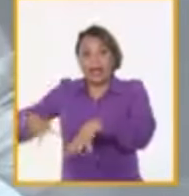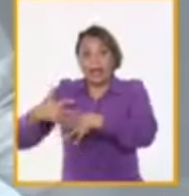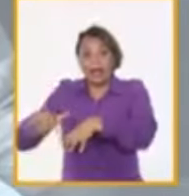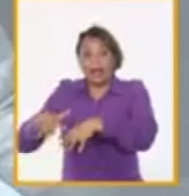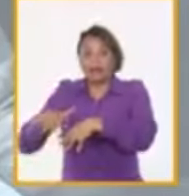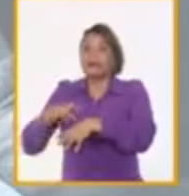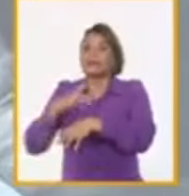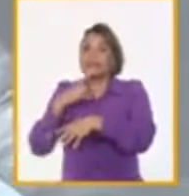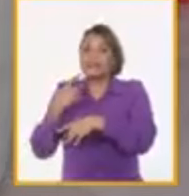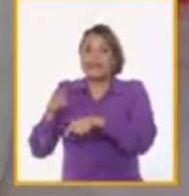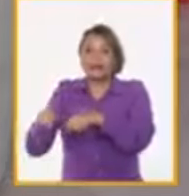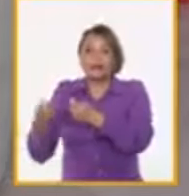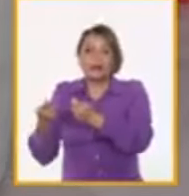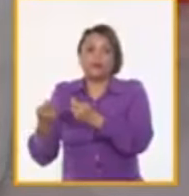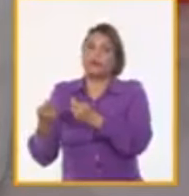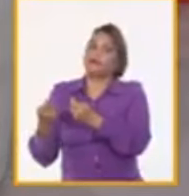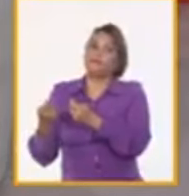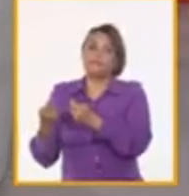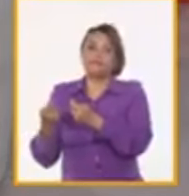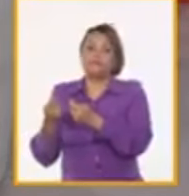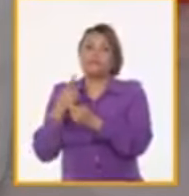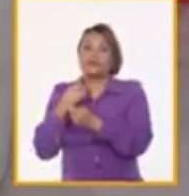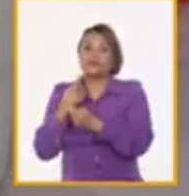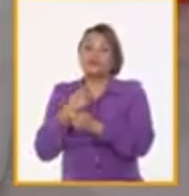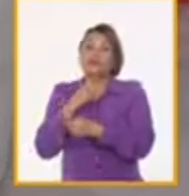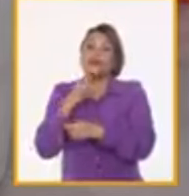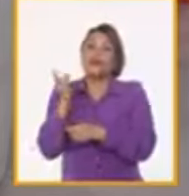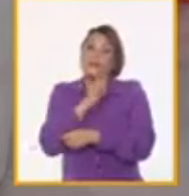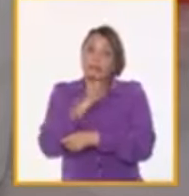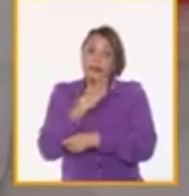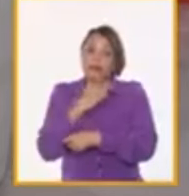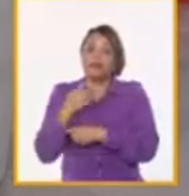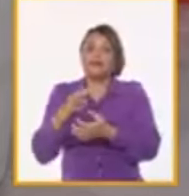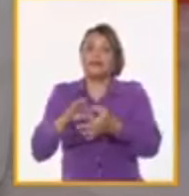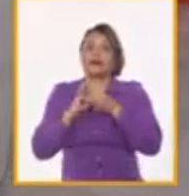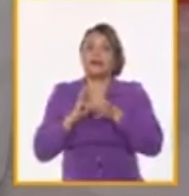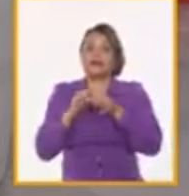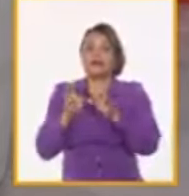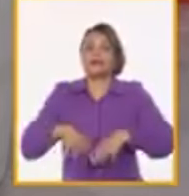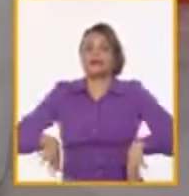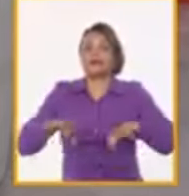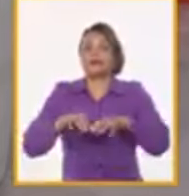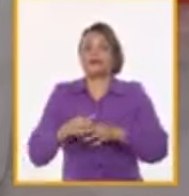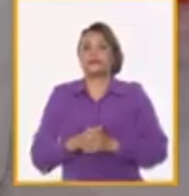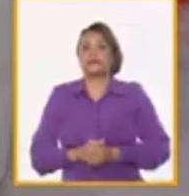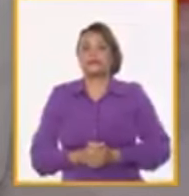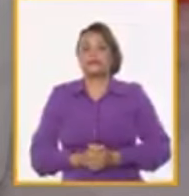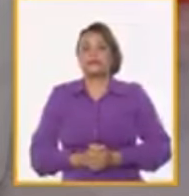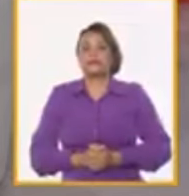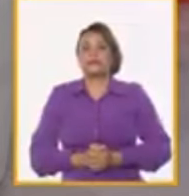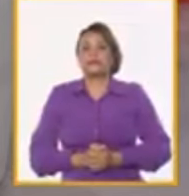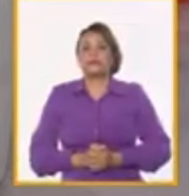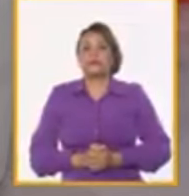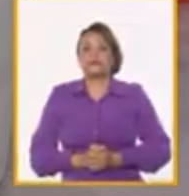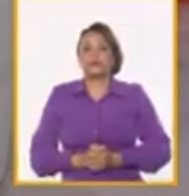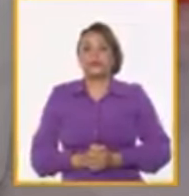bien complejo. Con la falta de combustible se reduce el número de tiros diarios de las propias pipas. Ahora, tengo que explicarle que